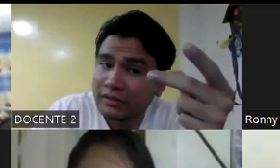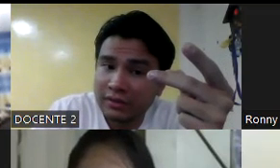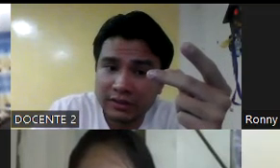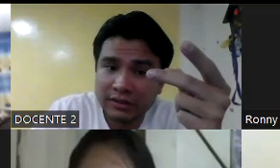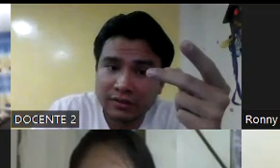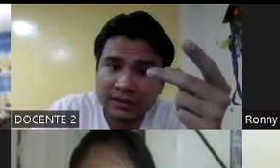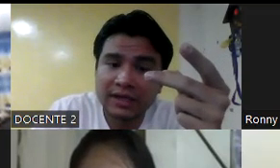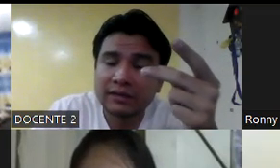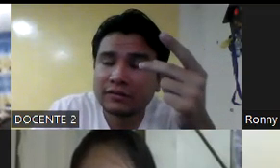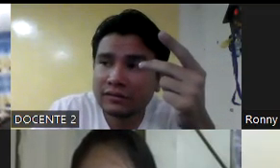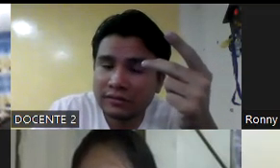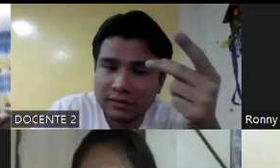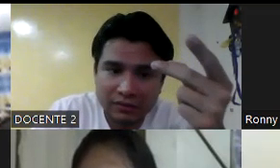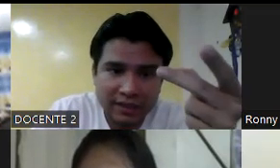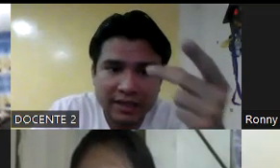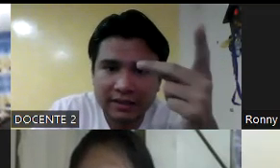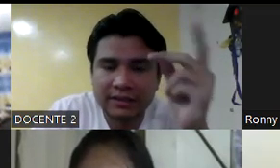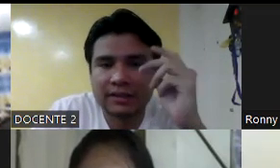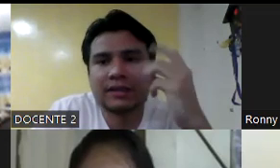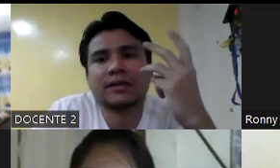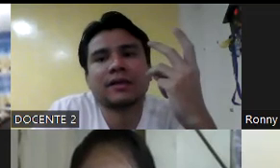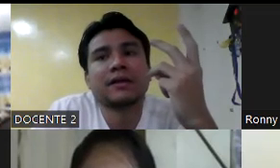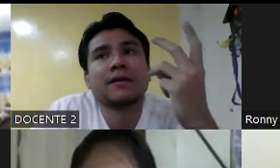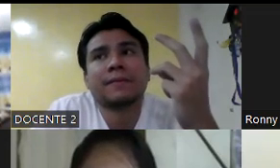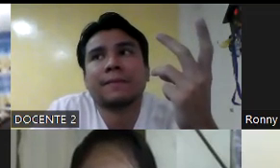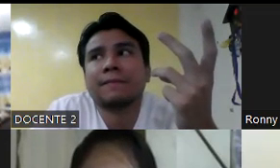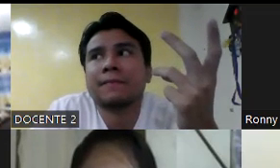nos causa colesteroles altos, azúcar alta, etc.